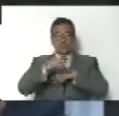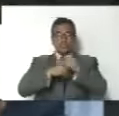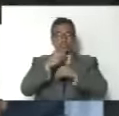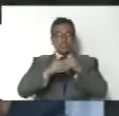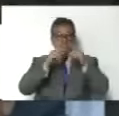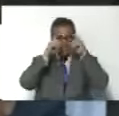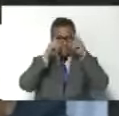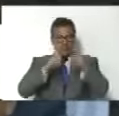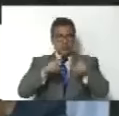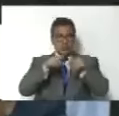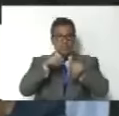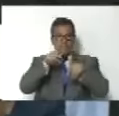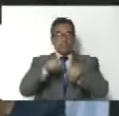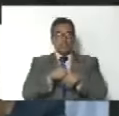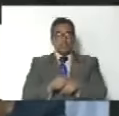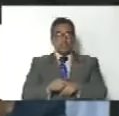decretado